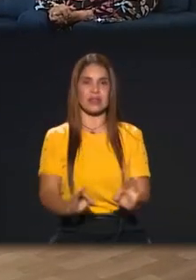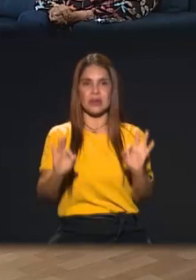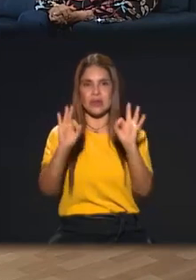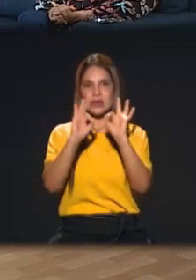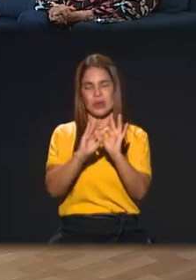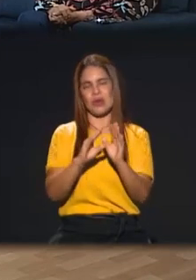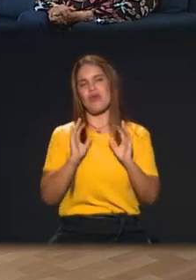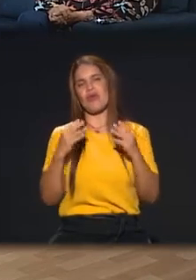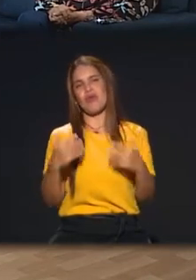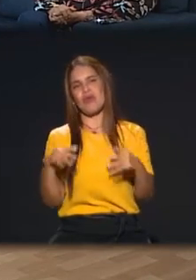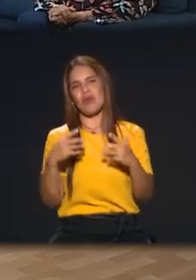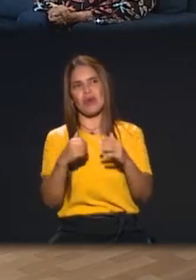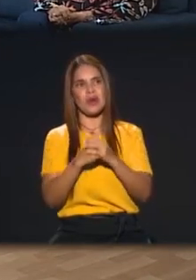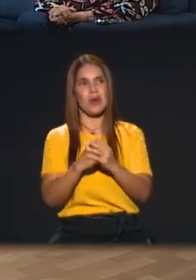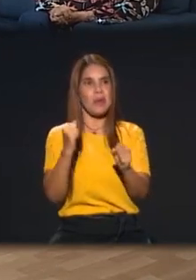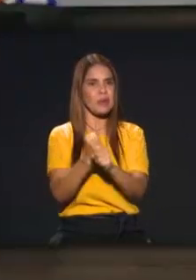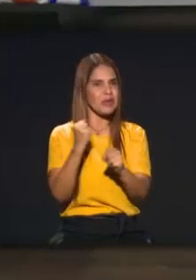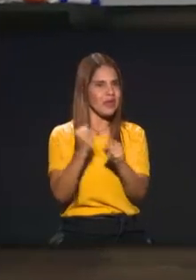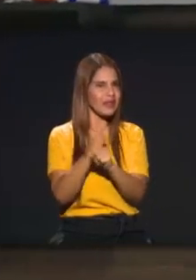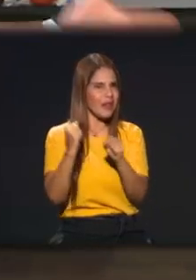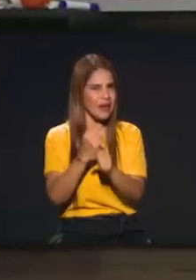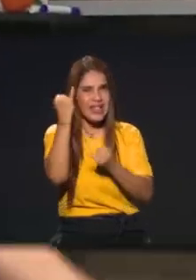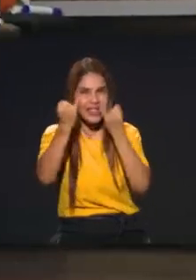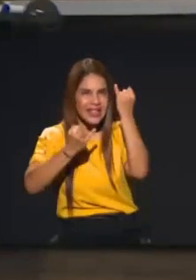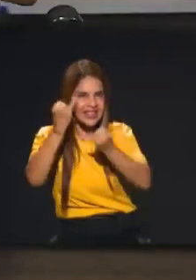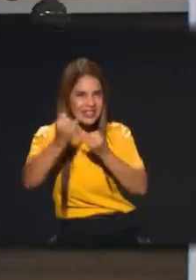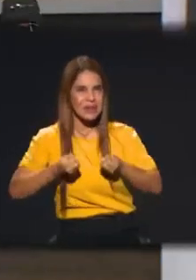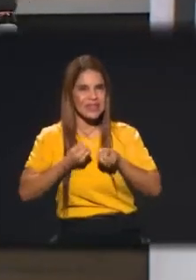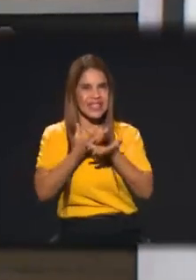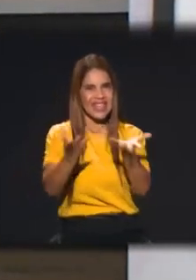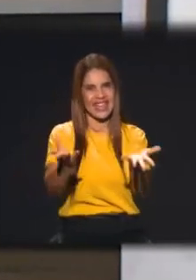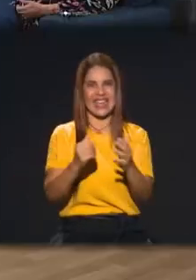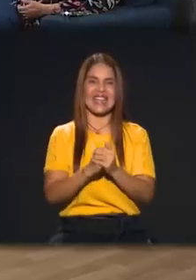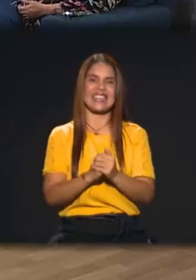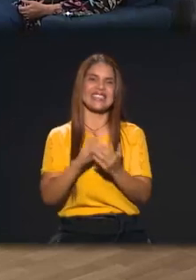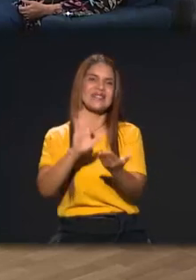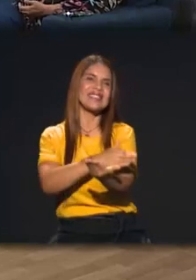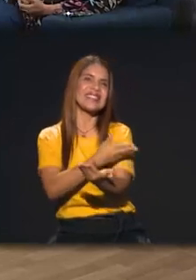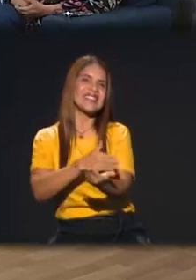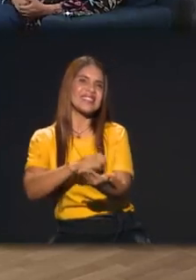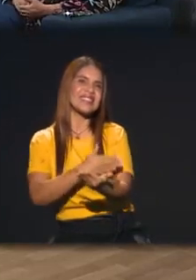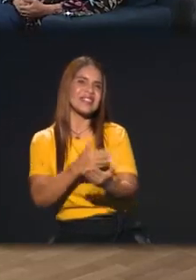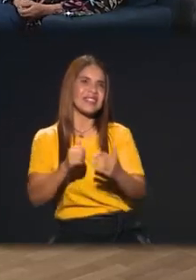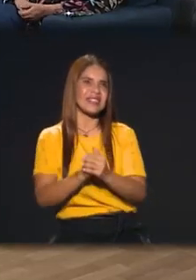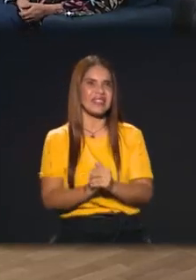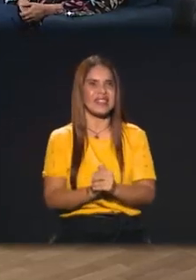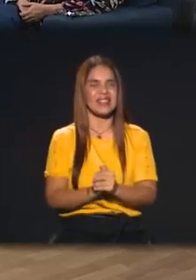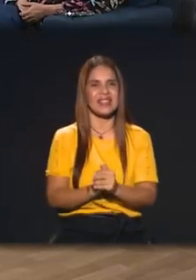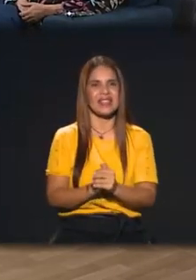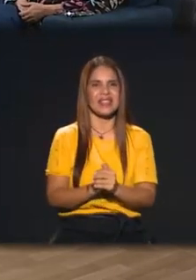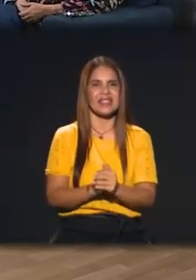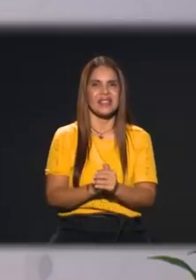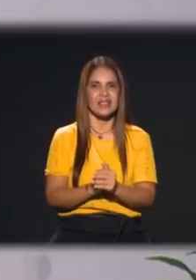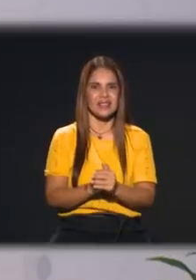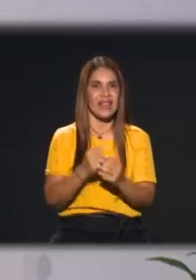completo una celebración. Así entonces es. Vamos a trobarles, a improvisarles, a regalarles versos. Me parece muy bien, ¿qué tal si nos vamos con versos?